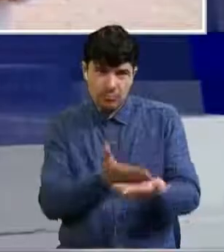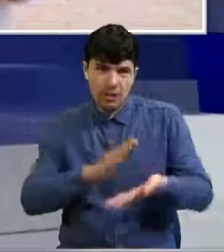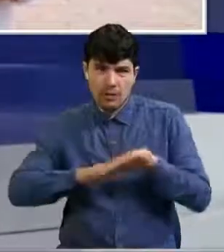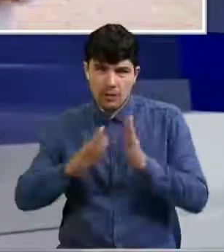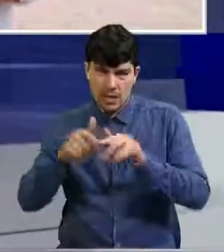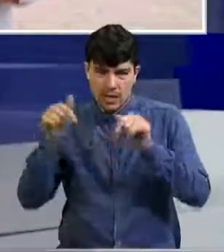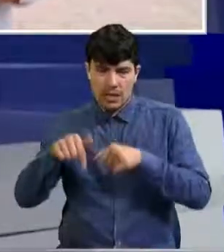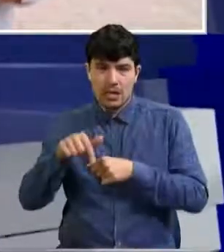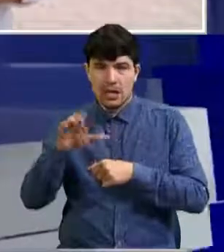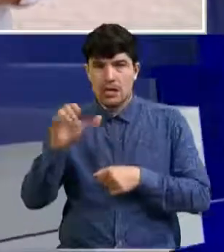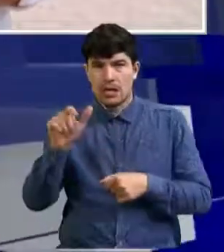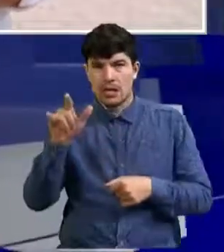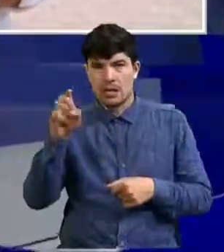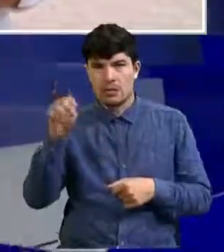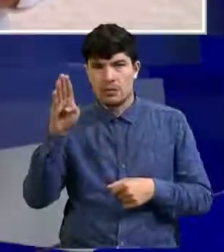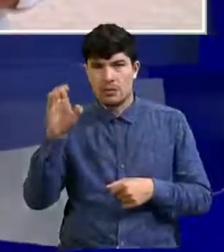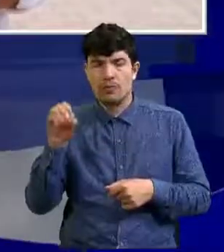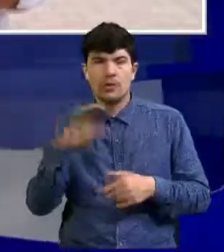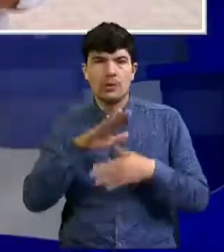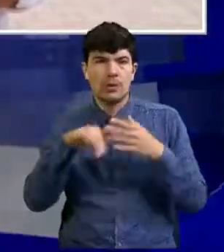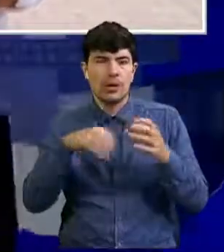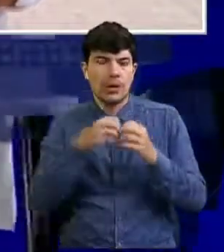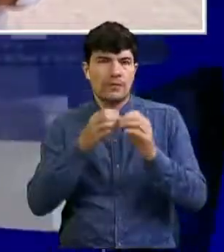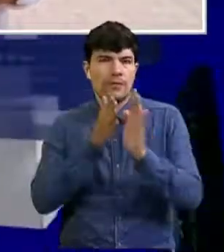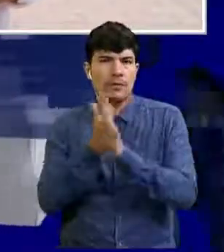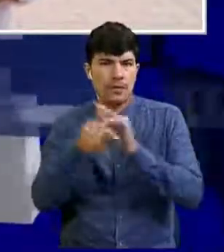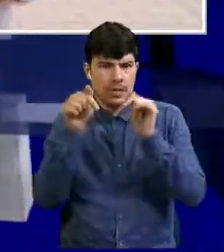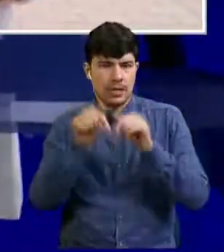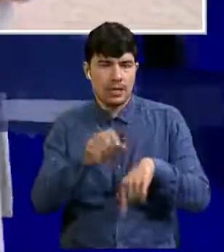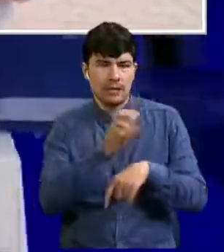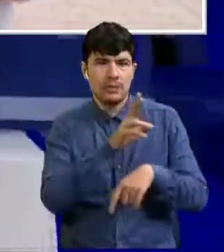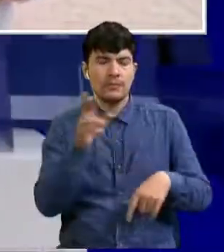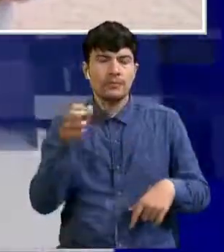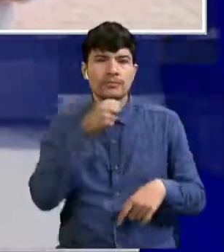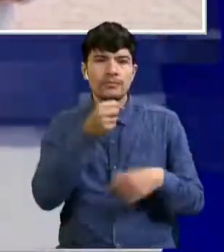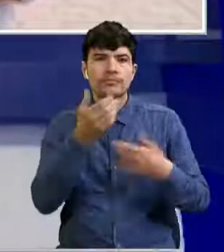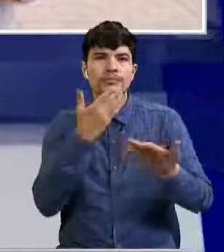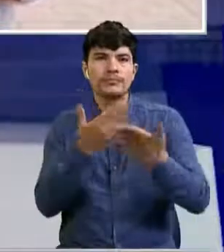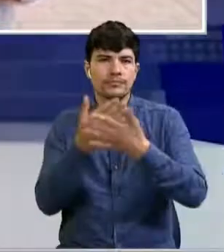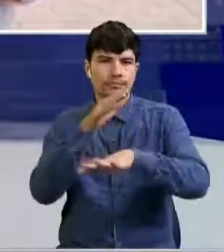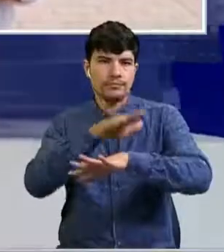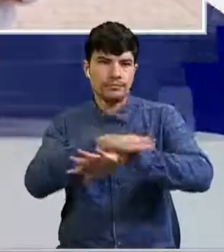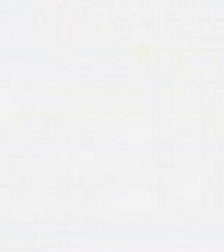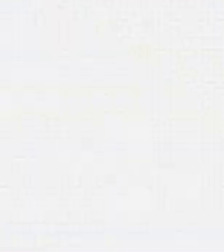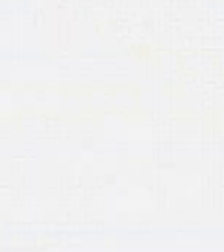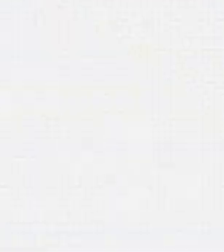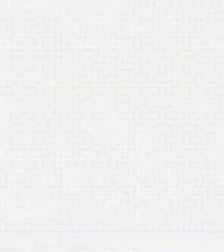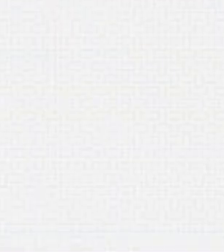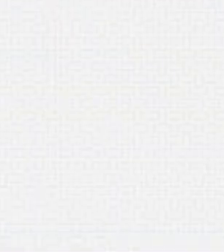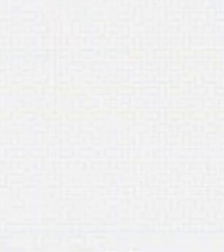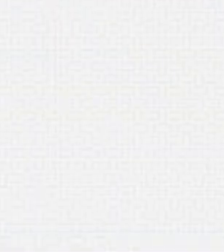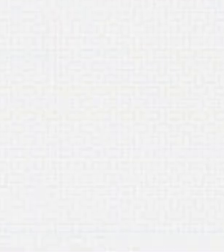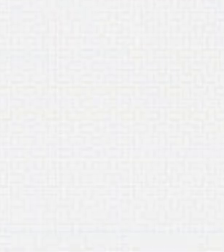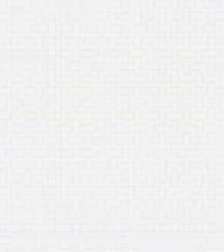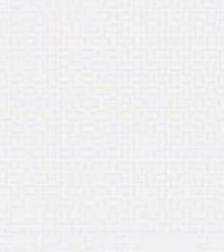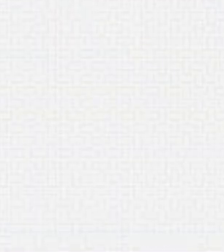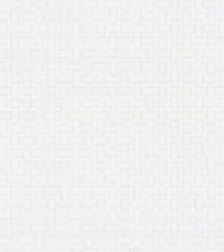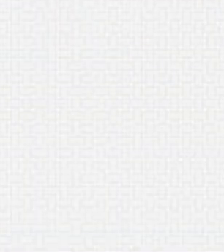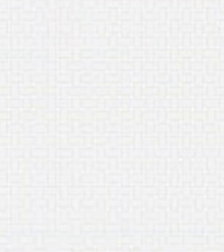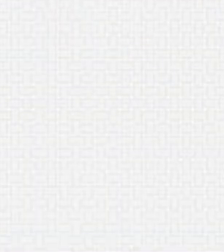catatumbo en el norte de santander con la cámara de jesús zúñiga raúl rolando castro desde ocaña para oriente noticias muy buenas tardes pero